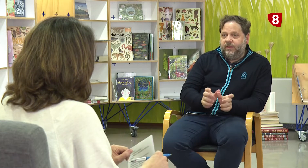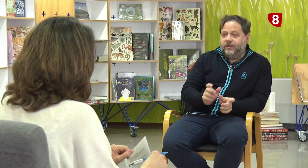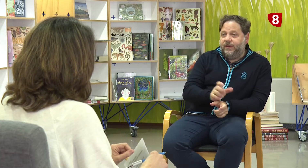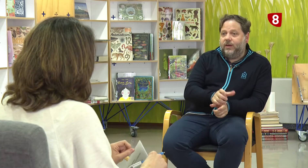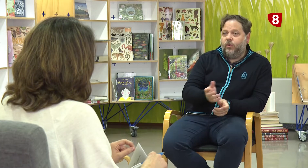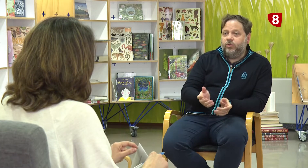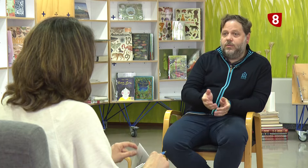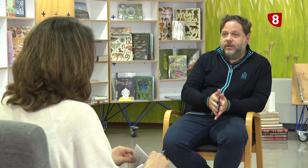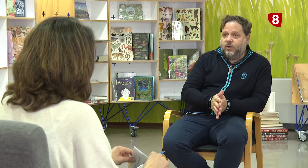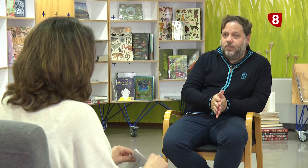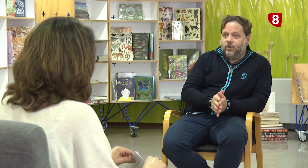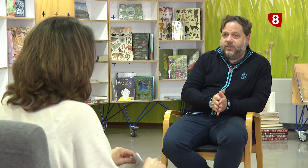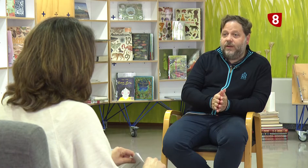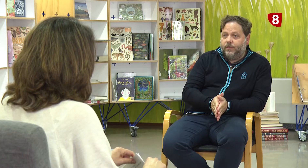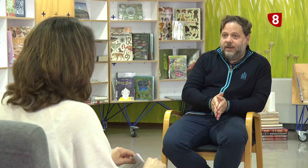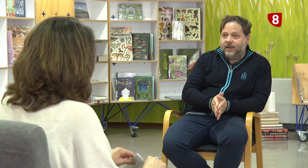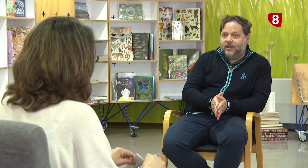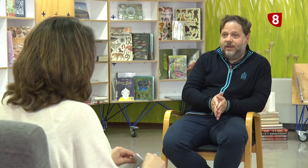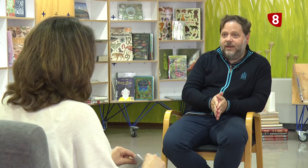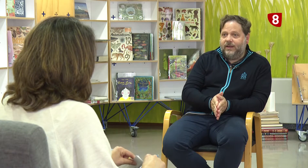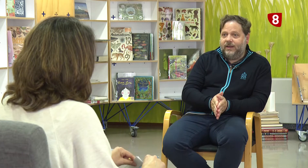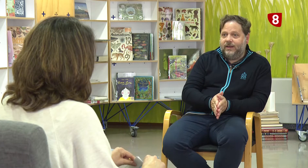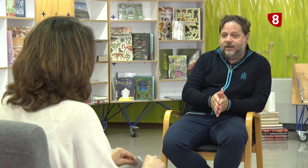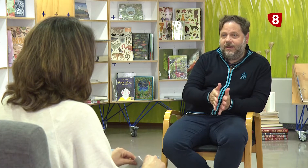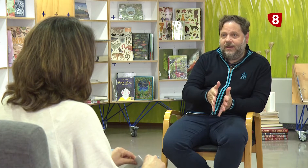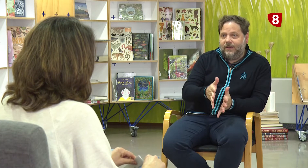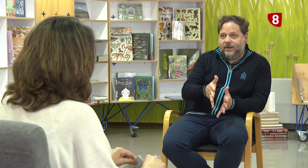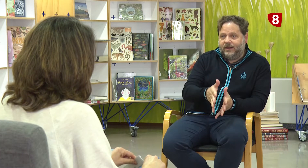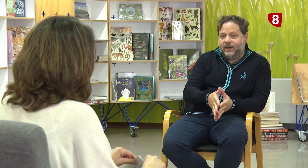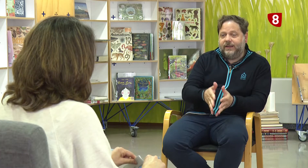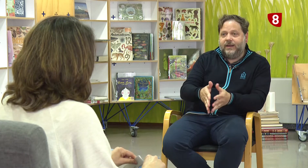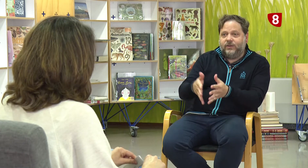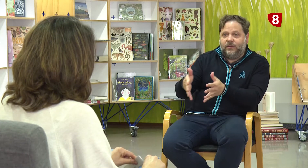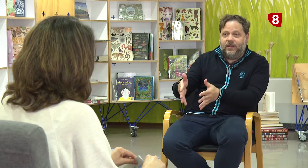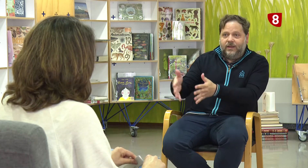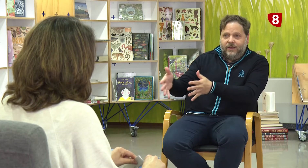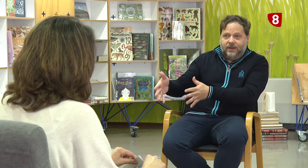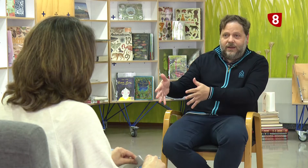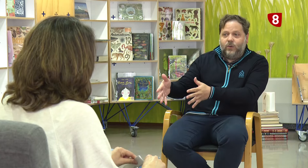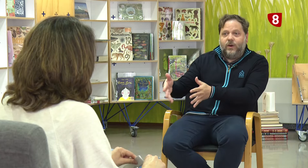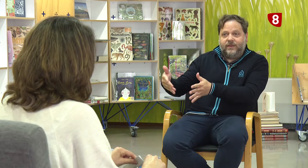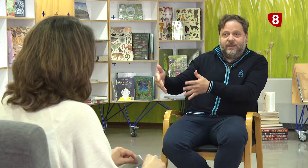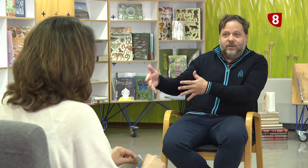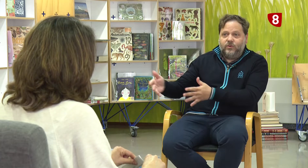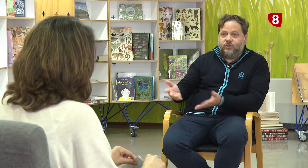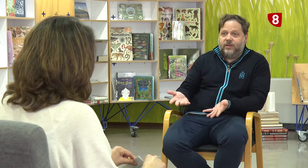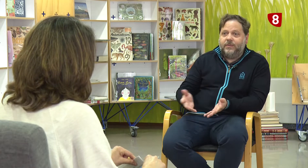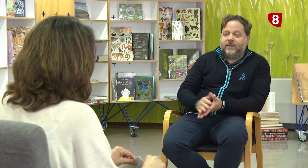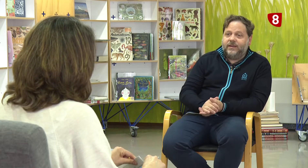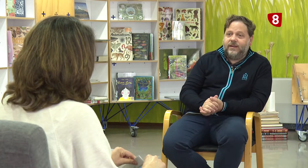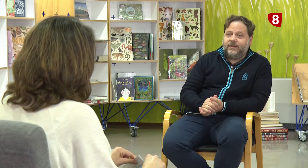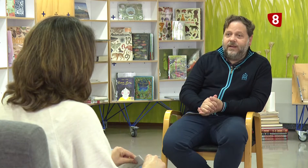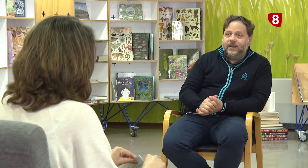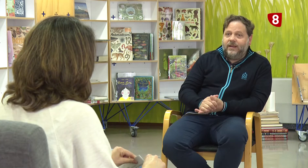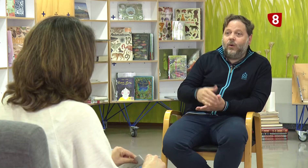primer lugar, por identificar lo justo, como te digo, como se denomina el real decreto de la lengua de signos, no se